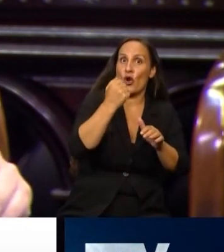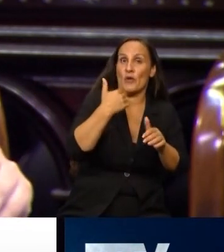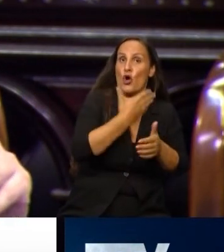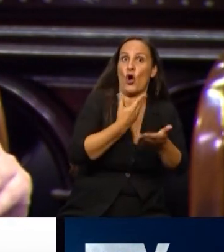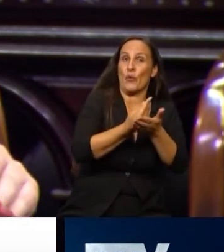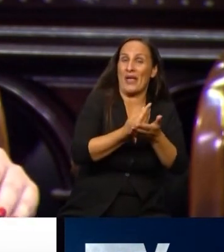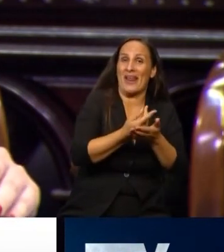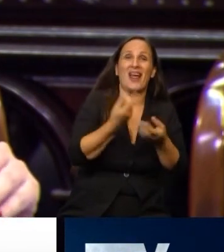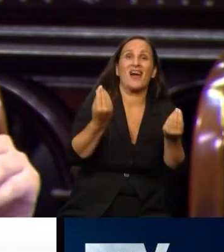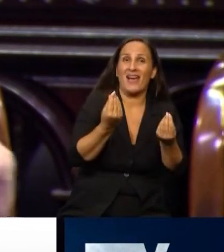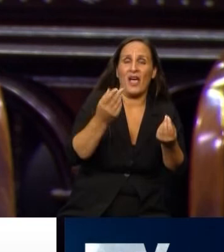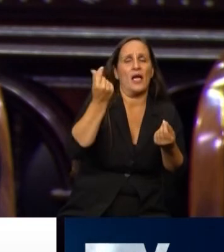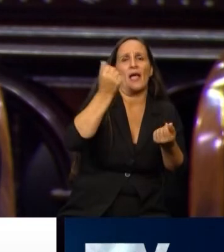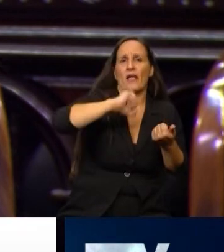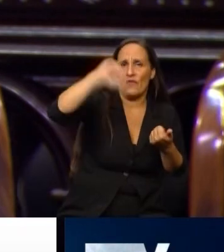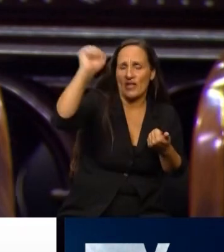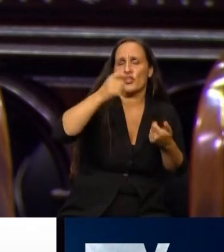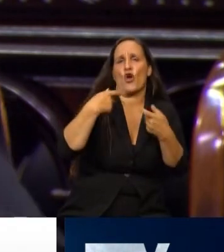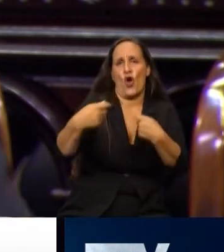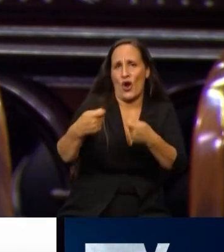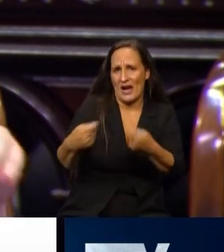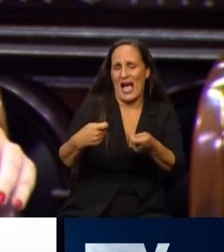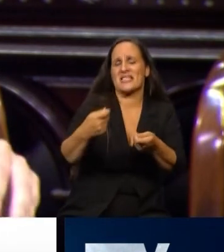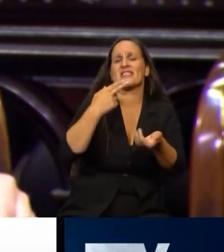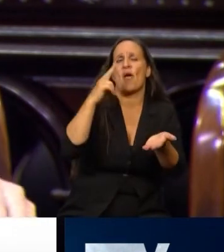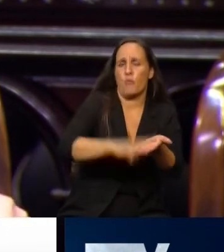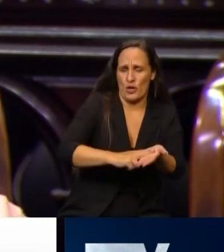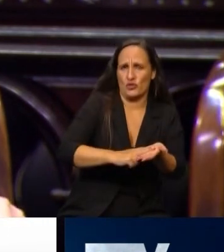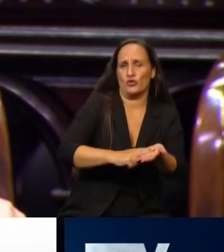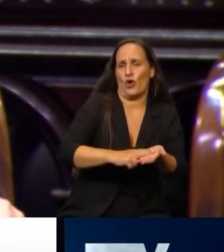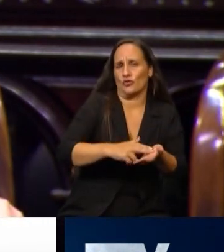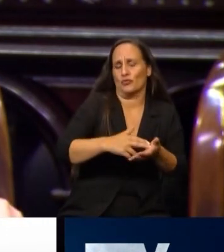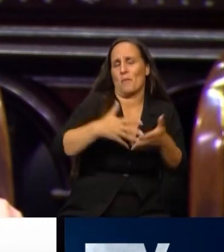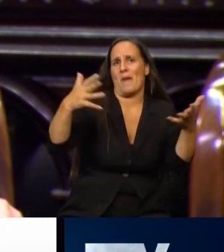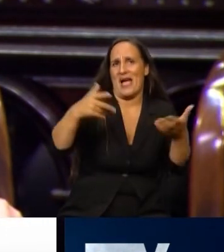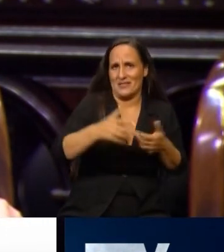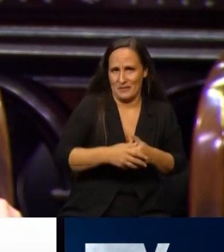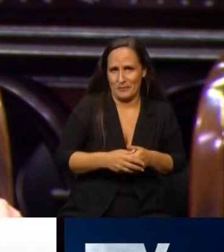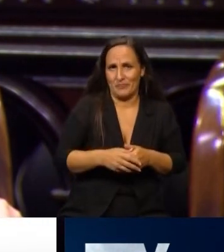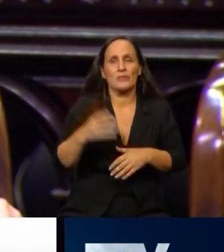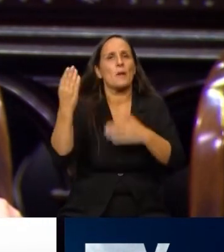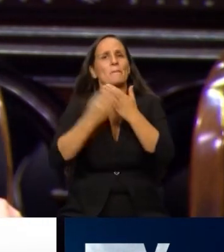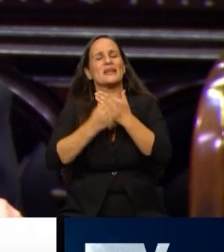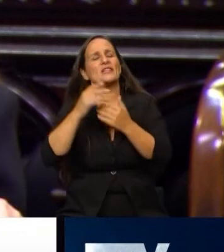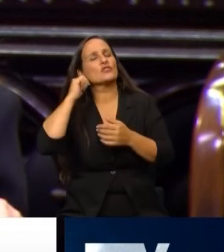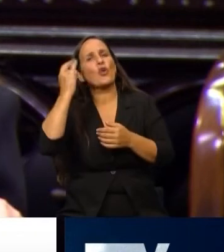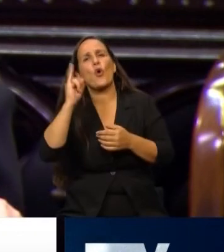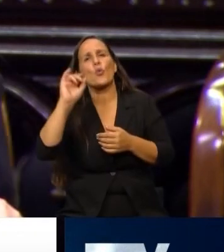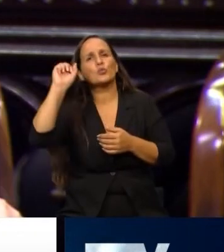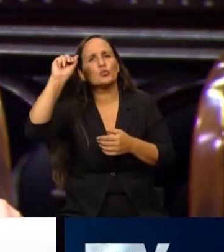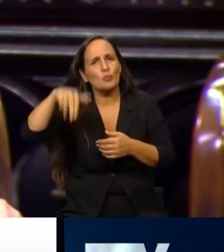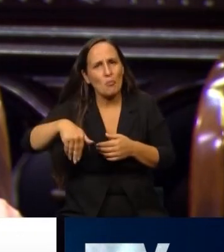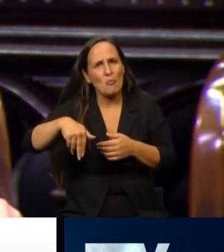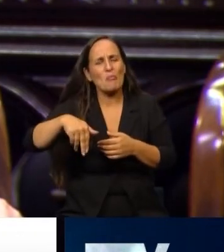más gasto y más impuestos. El programa que nos detalló el ministro Guzmán, sin demasiadas precisiones